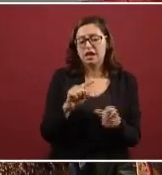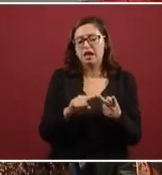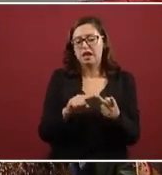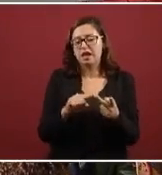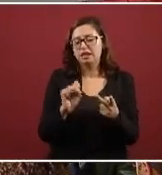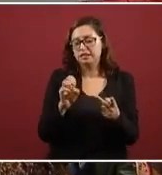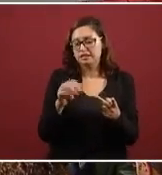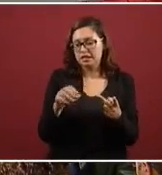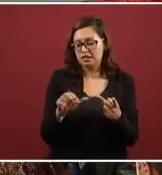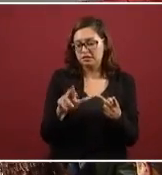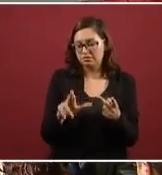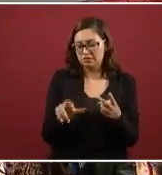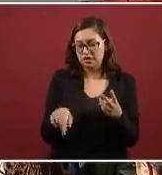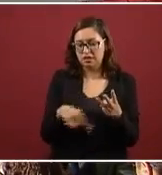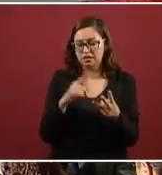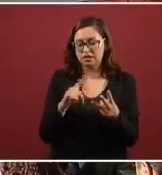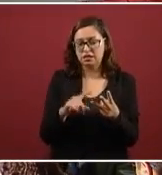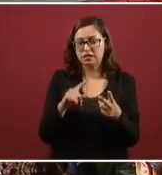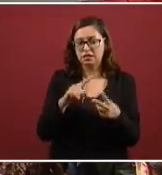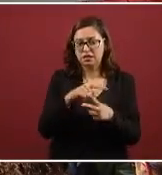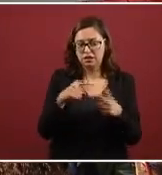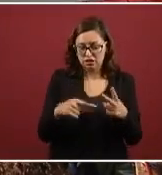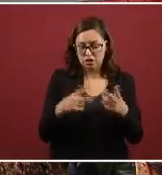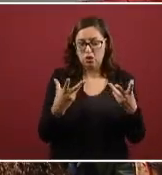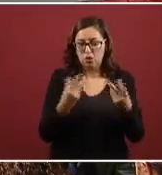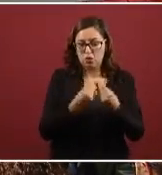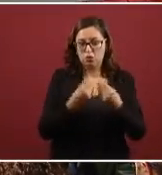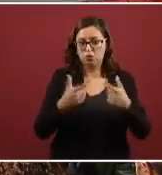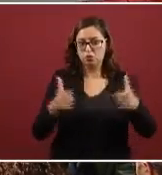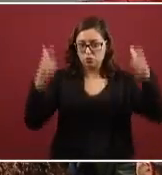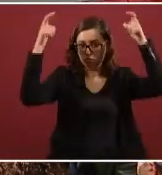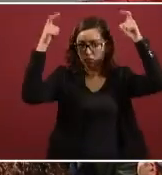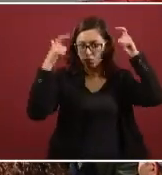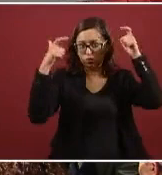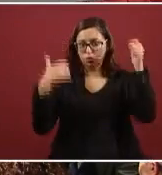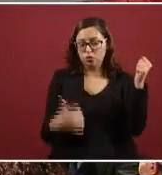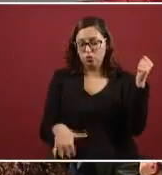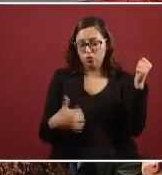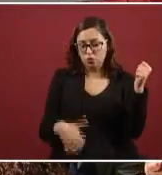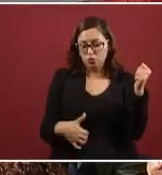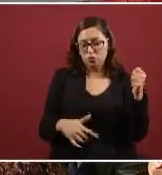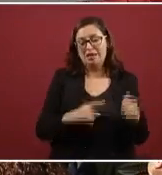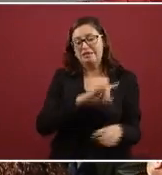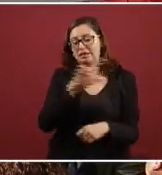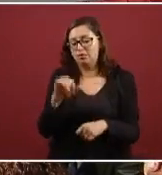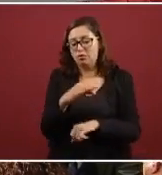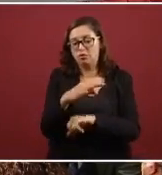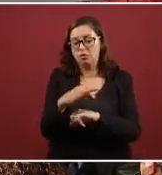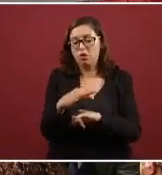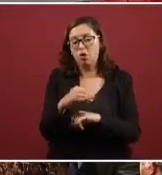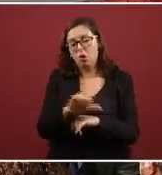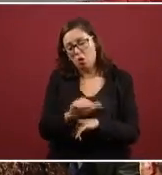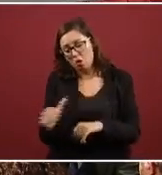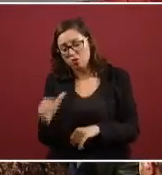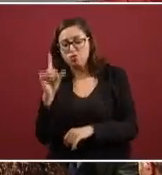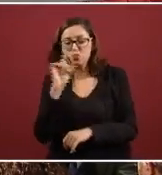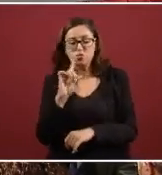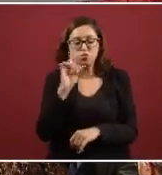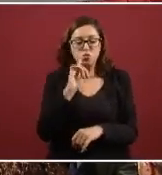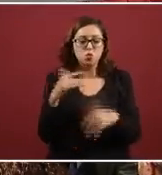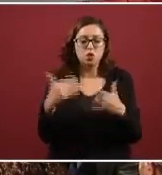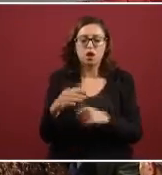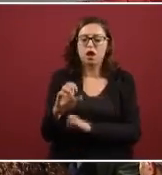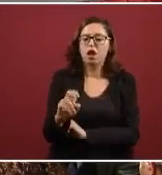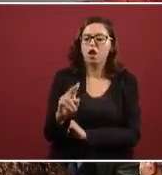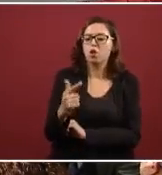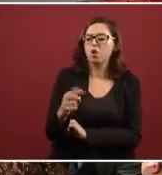Secretaría de Marina y posteriormente una cantante emblemática y de verdad extraordinaria, Eugenia